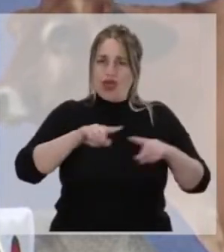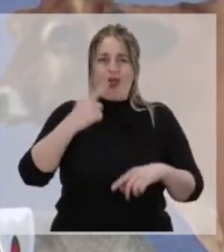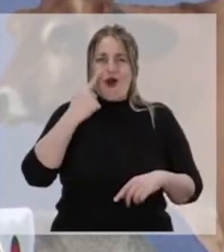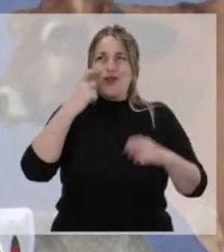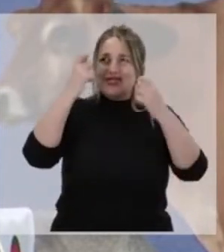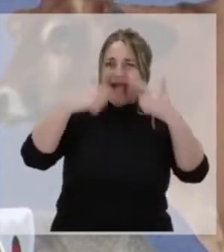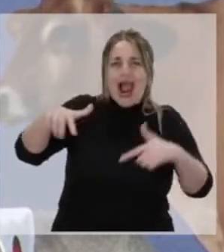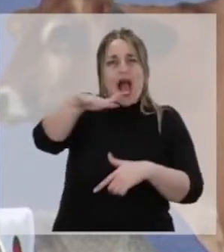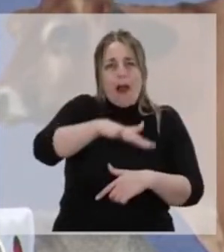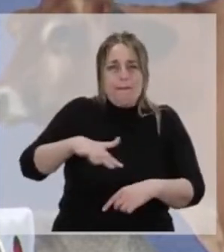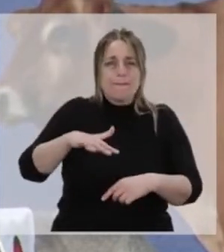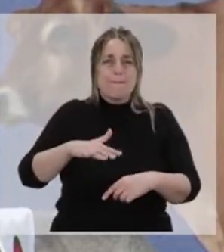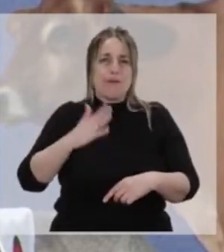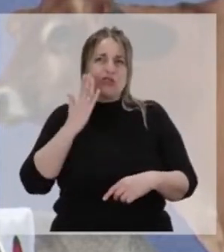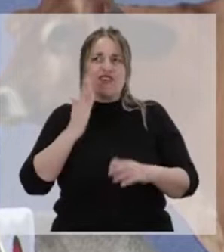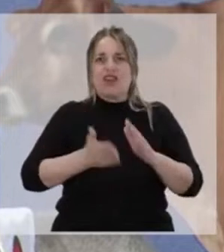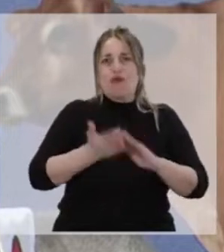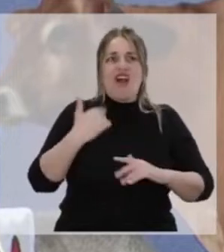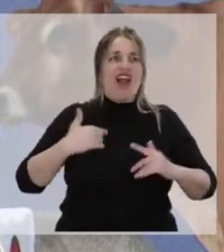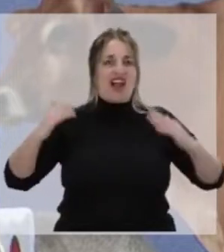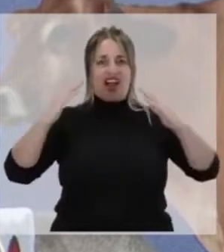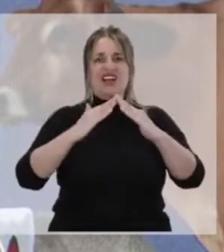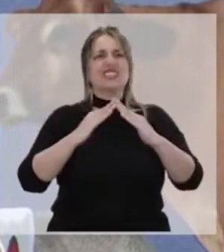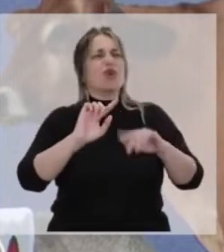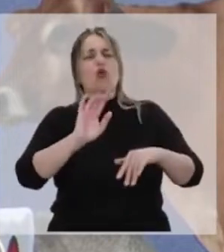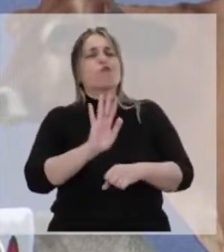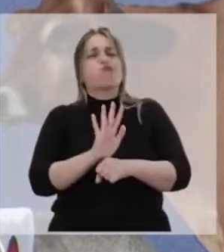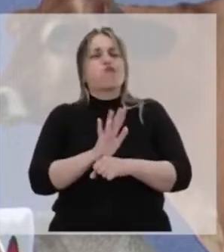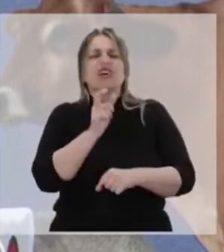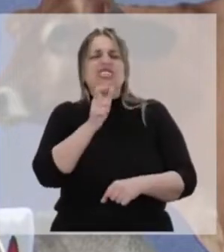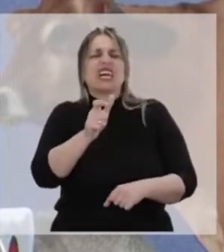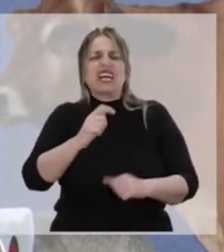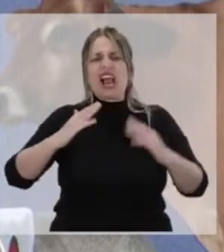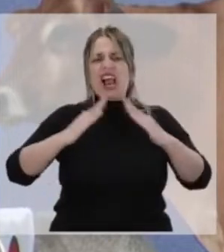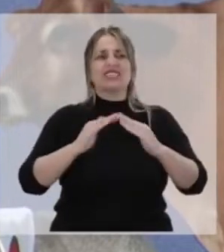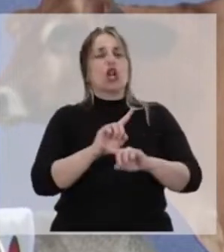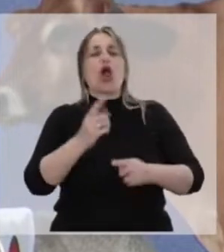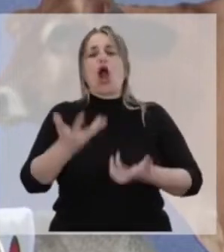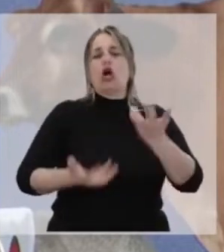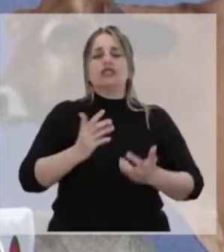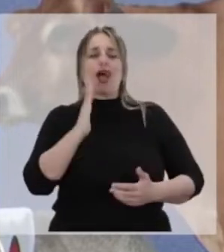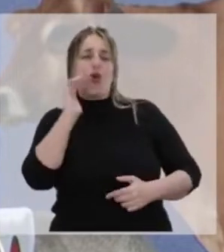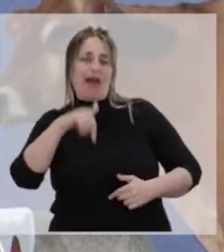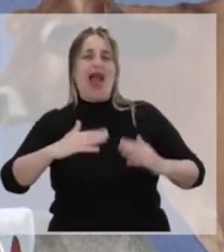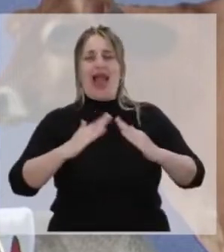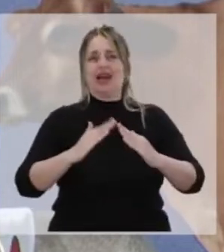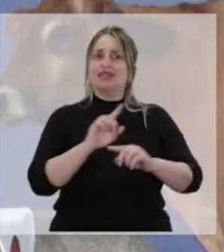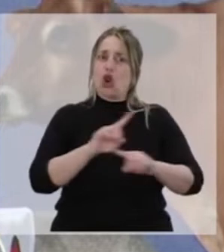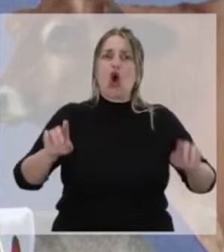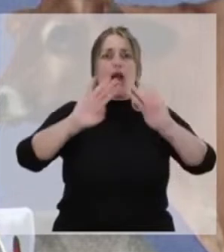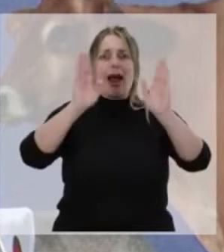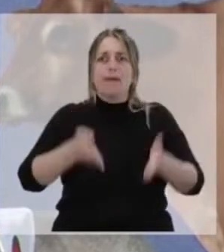quien conoce el campo sabemos que uno anda en las casas el concepto de las casas no es solo donde uno cocina y duerme